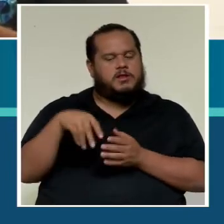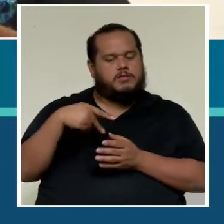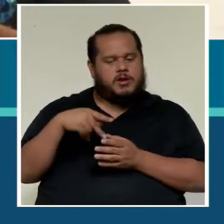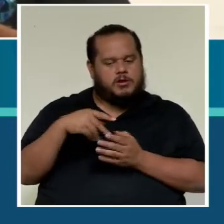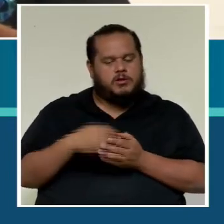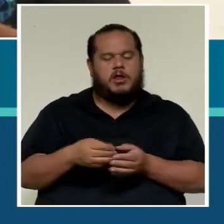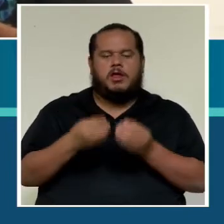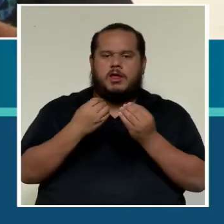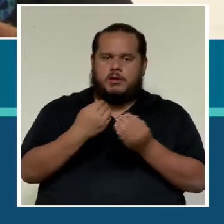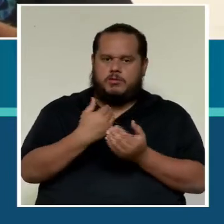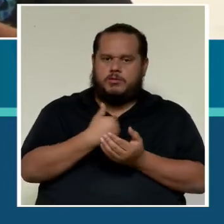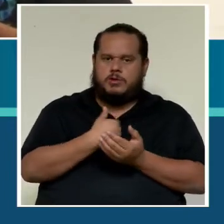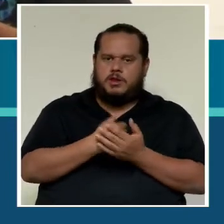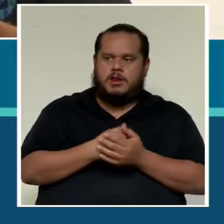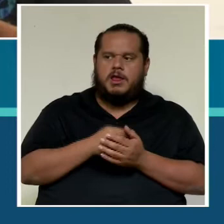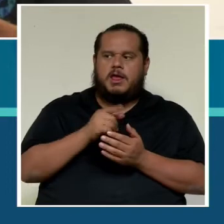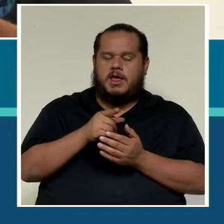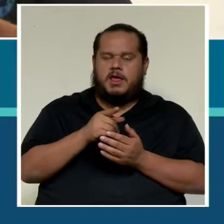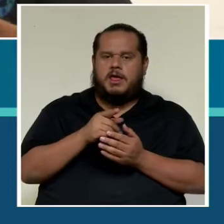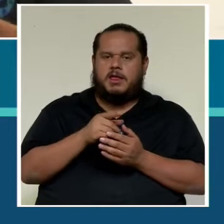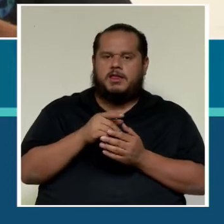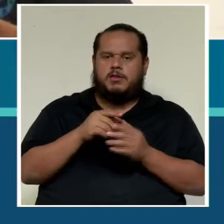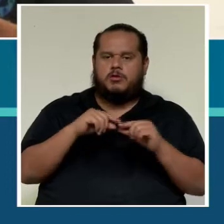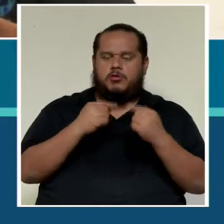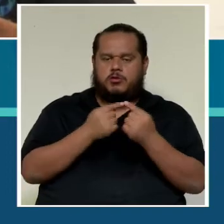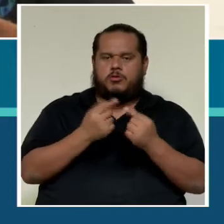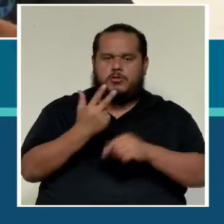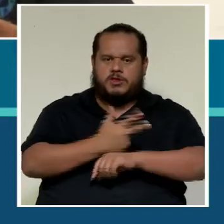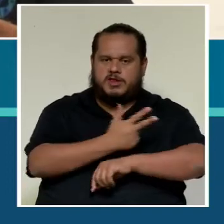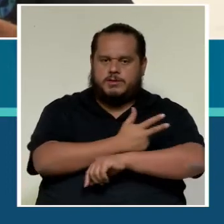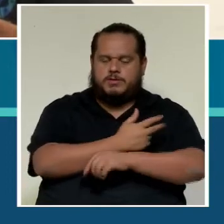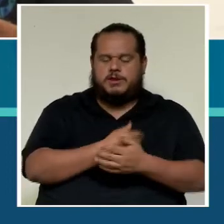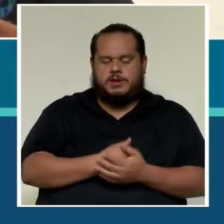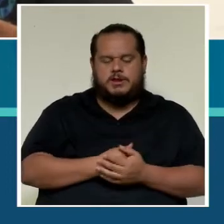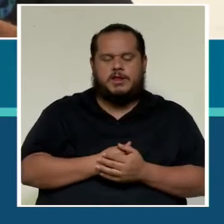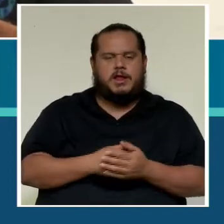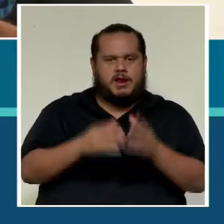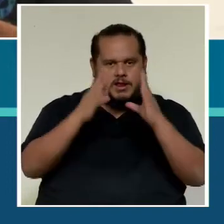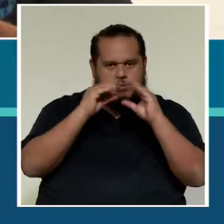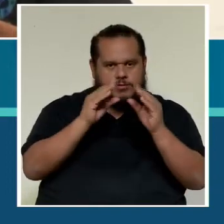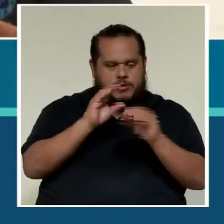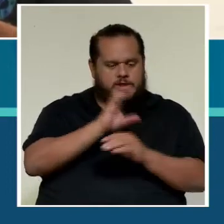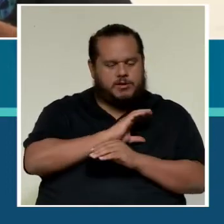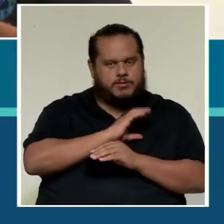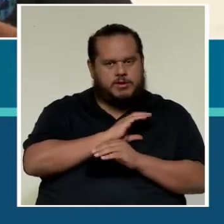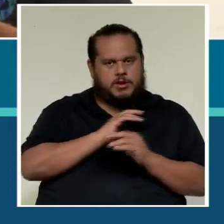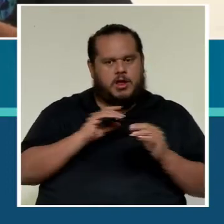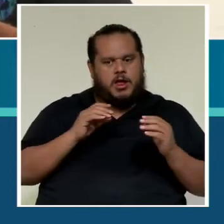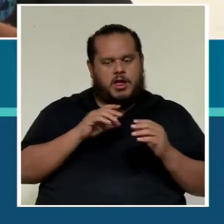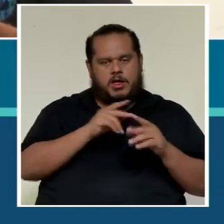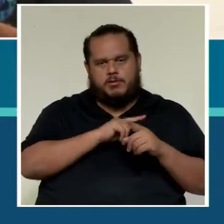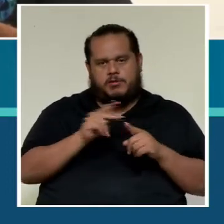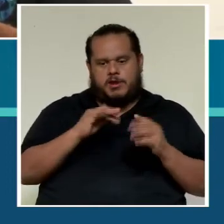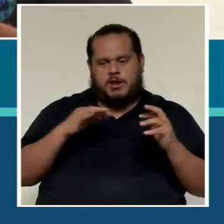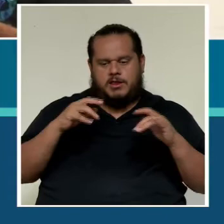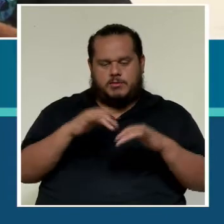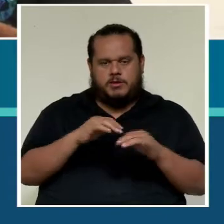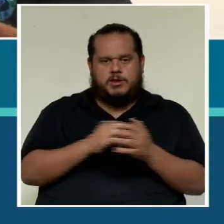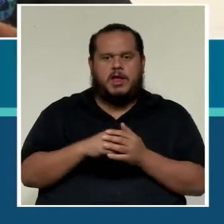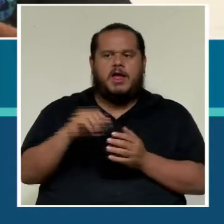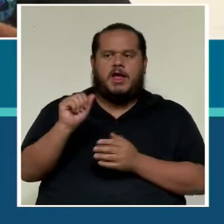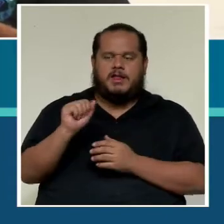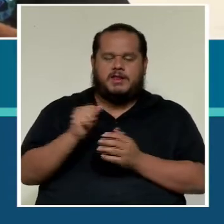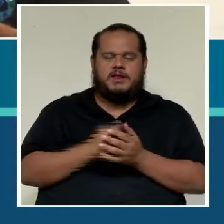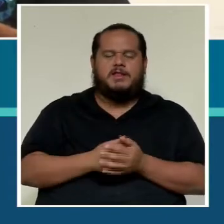que muchos tienen en estas pandillas. Le informó desde la Policía Profesional de Migración, Andrés Ortiz. Regreso con ustedes